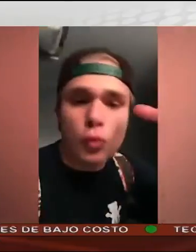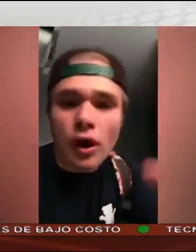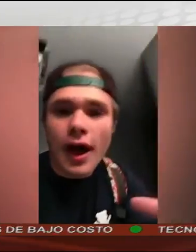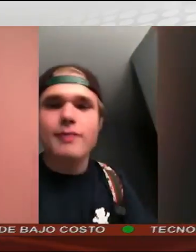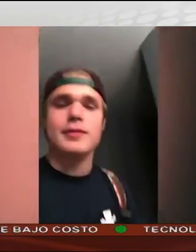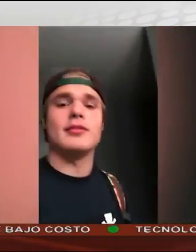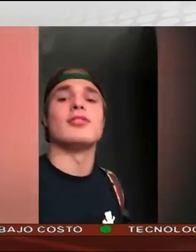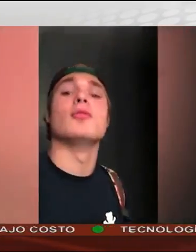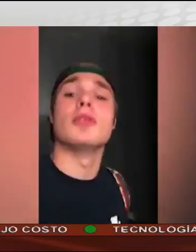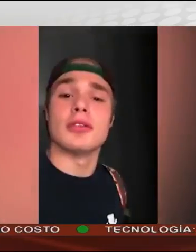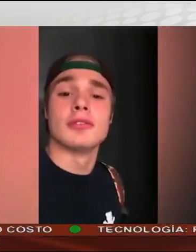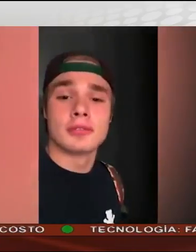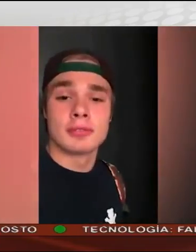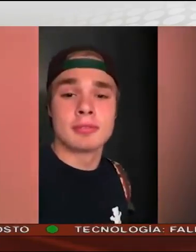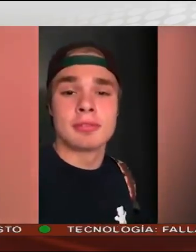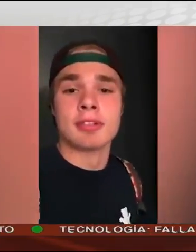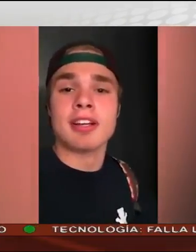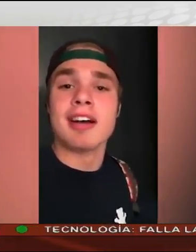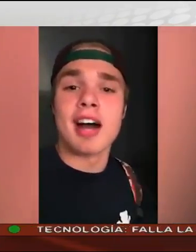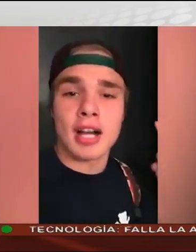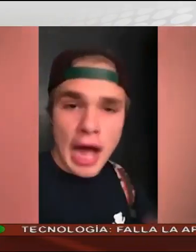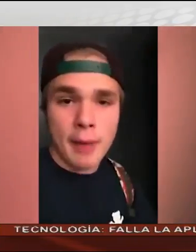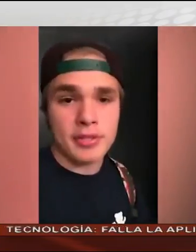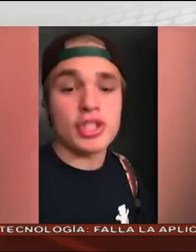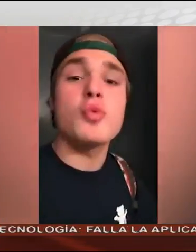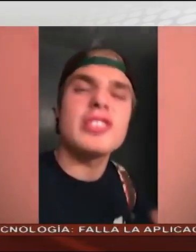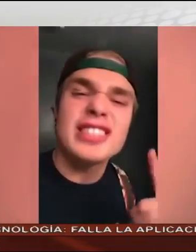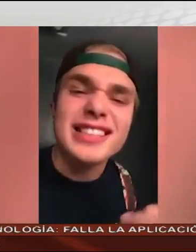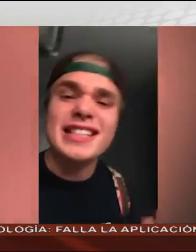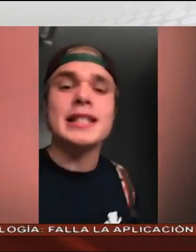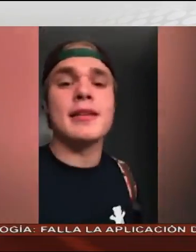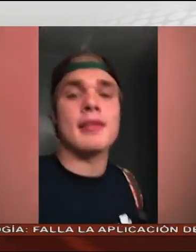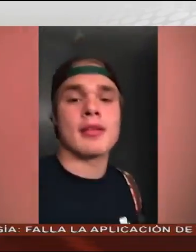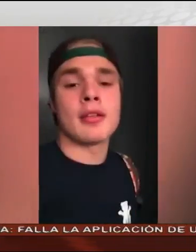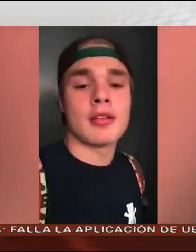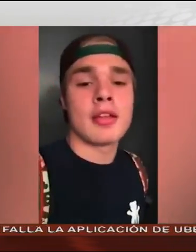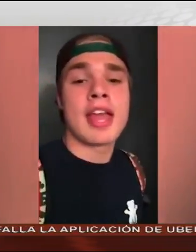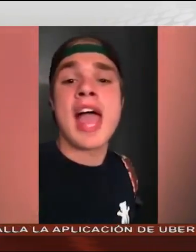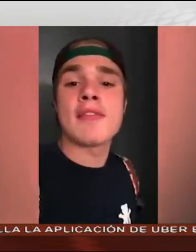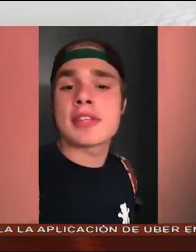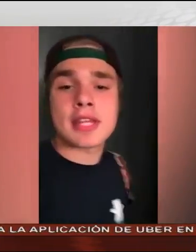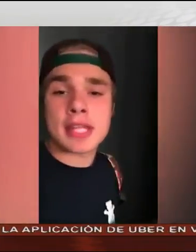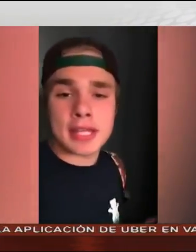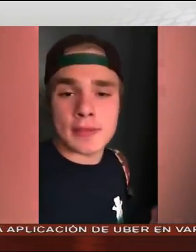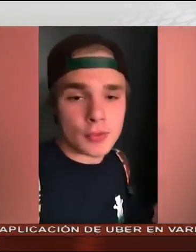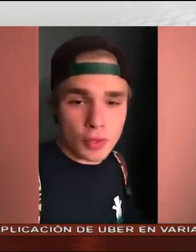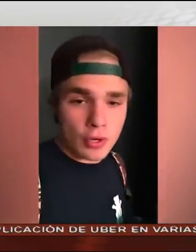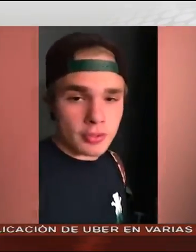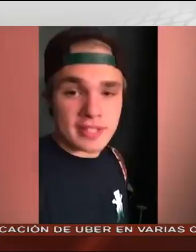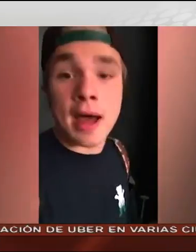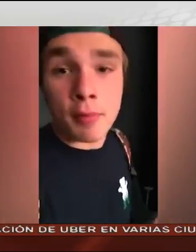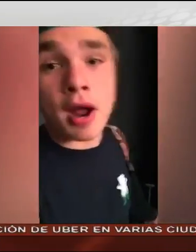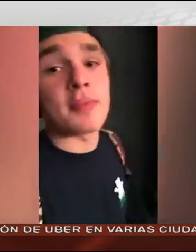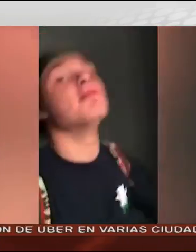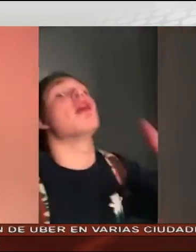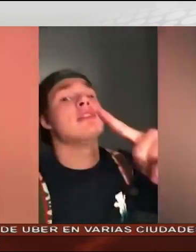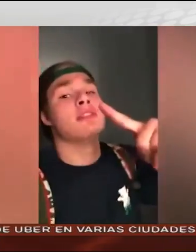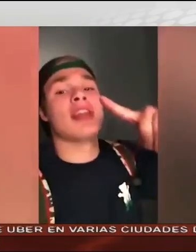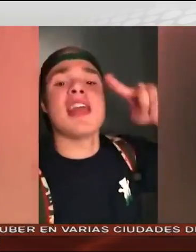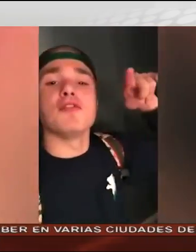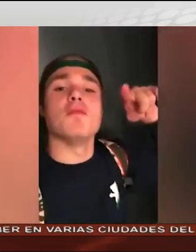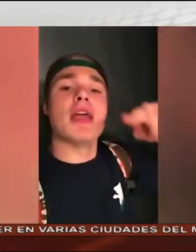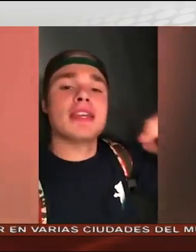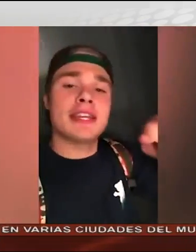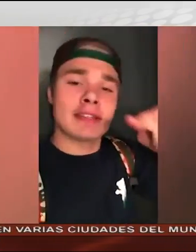contarles y mostrarles sobre este video que en unos días de haber sido publicado se volvió viral. Se trata de el video de un chico